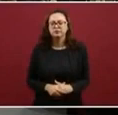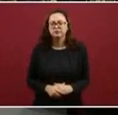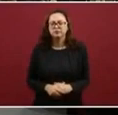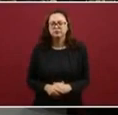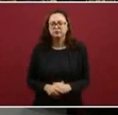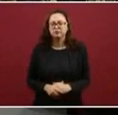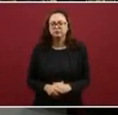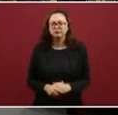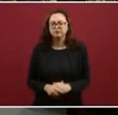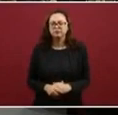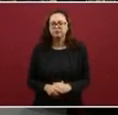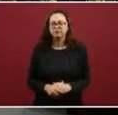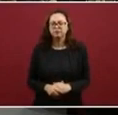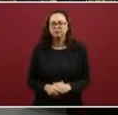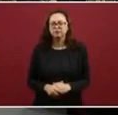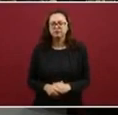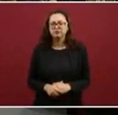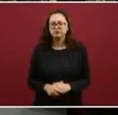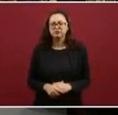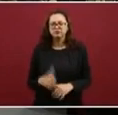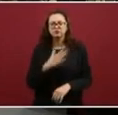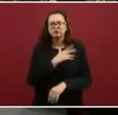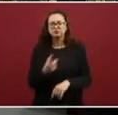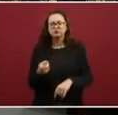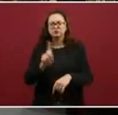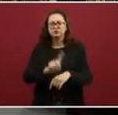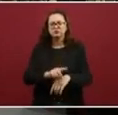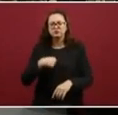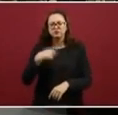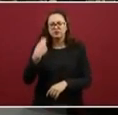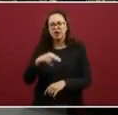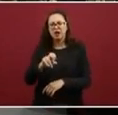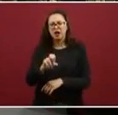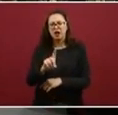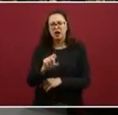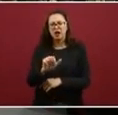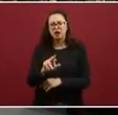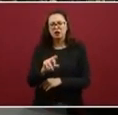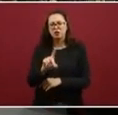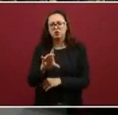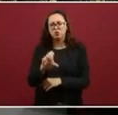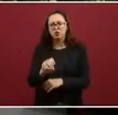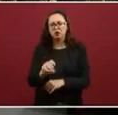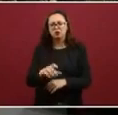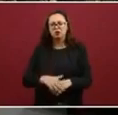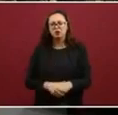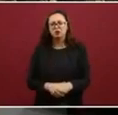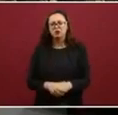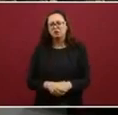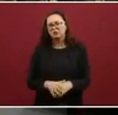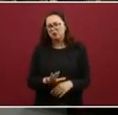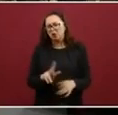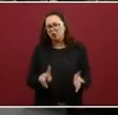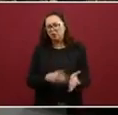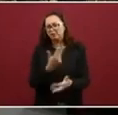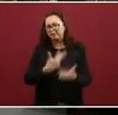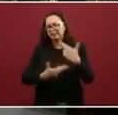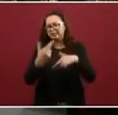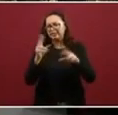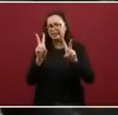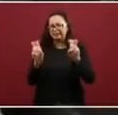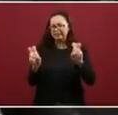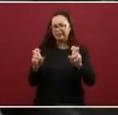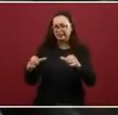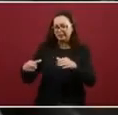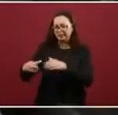Buenos días, señor canciller. Urbano Barrera, del diario Naciones. Yo quisiera que nos explicara un poquito esa pequeña minoría. Les